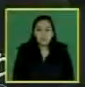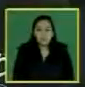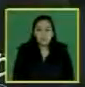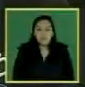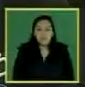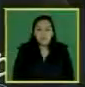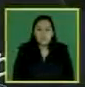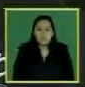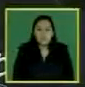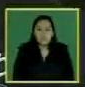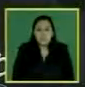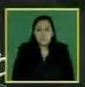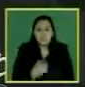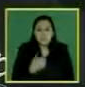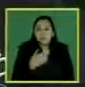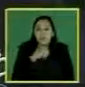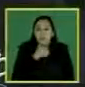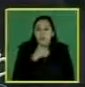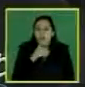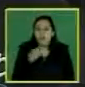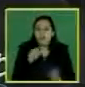suficientemente de bajo